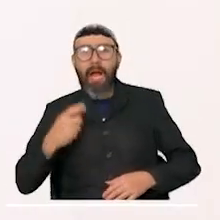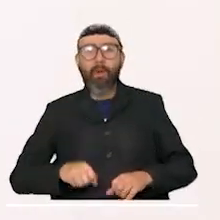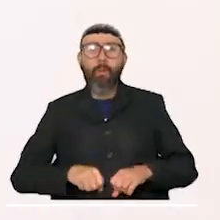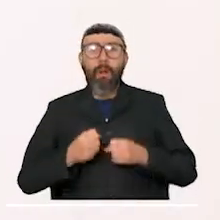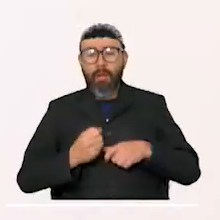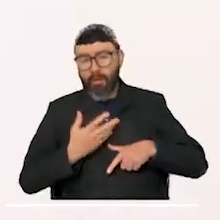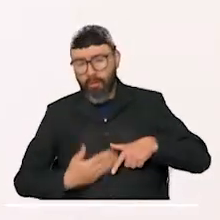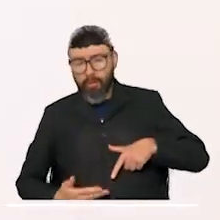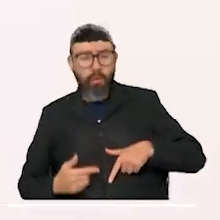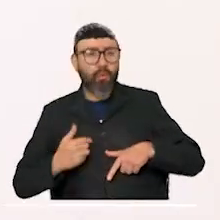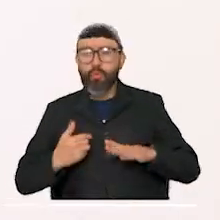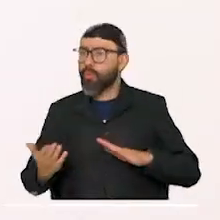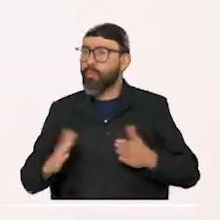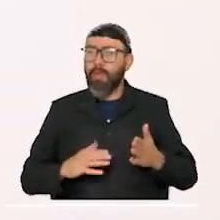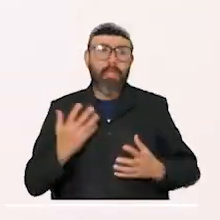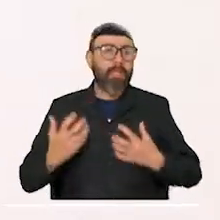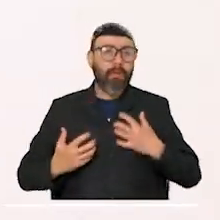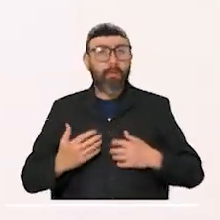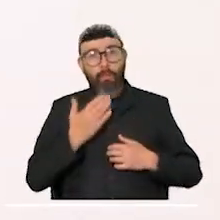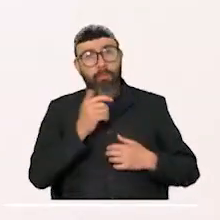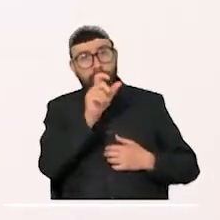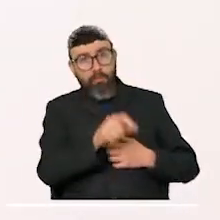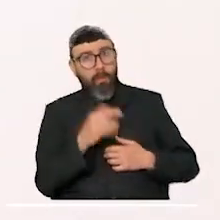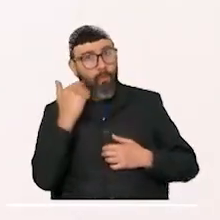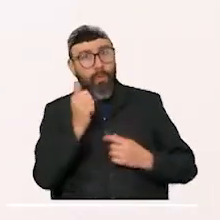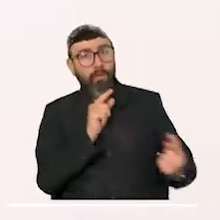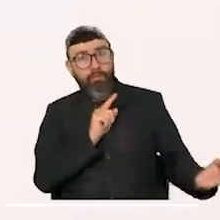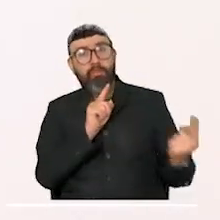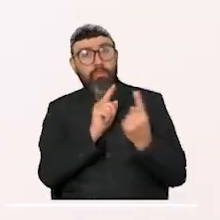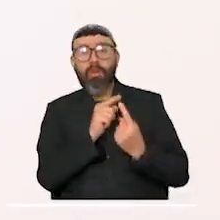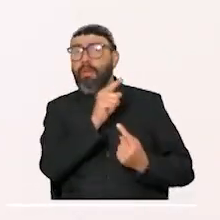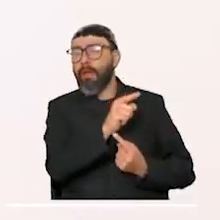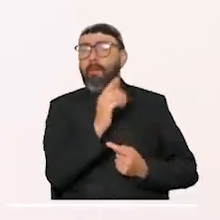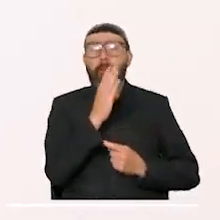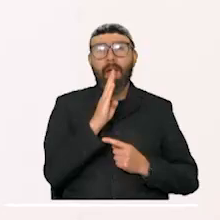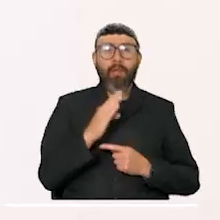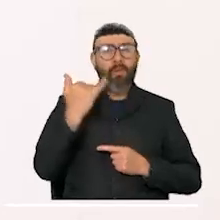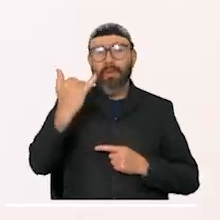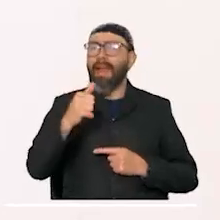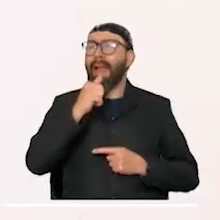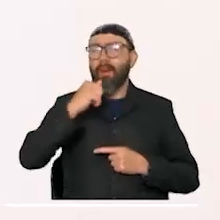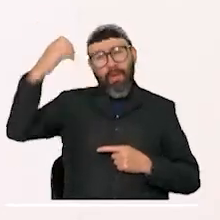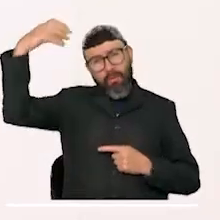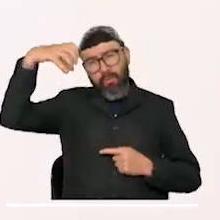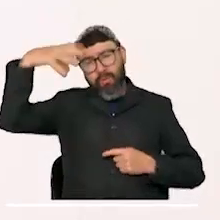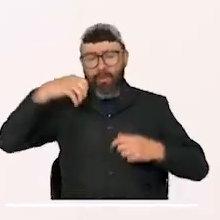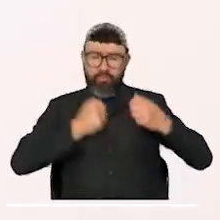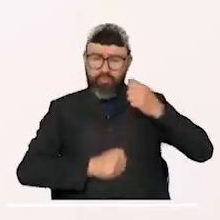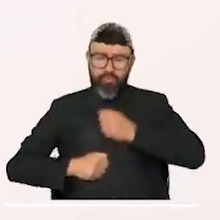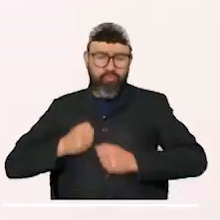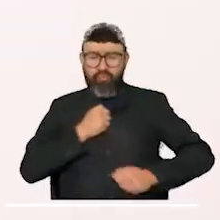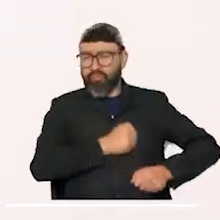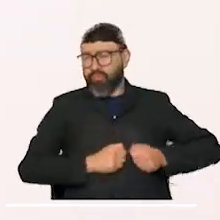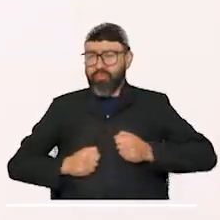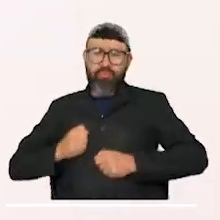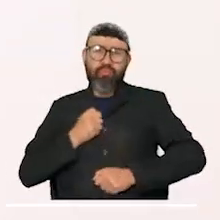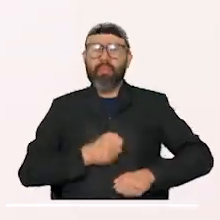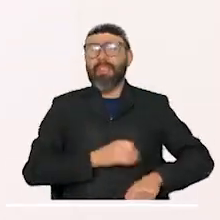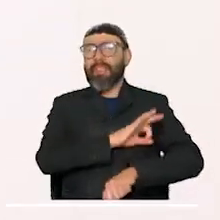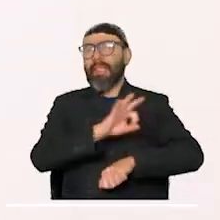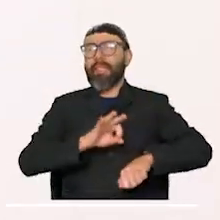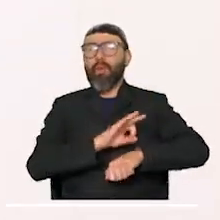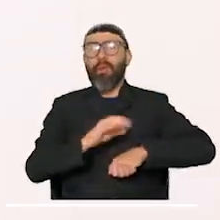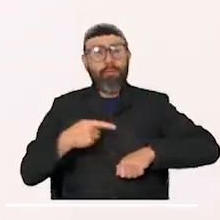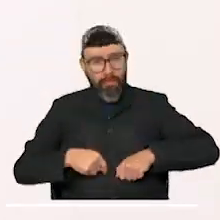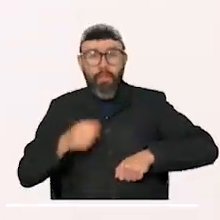voy a morir aquí fue tuve una paciente que me decía que ella se encerró en el baño a ducharse y lloró como tres horas seguidas pensando que se iba